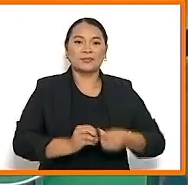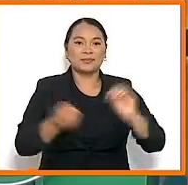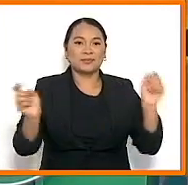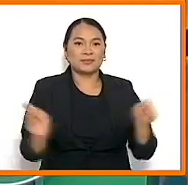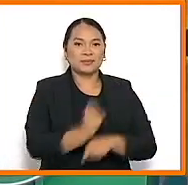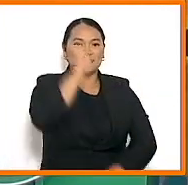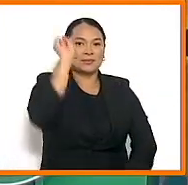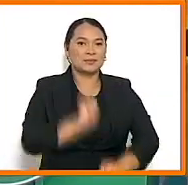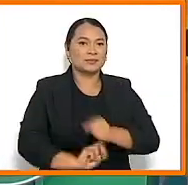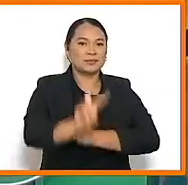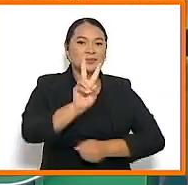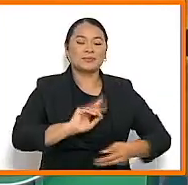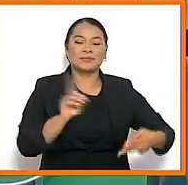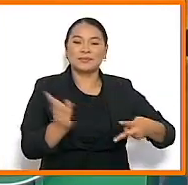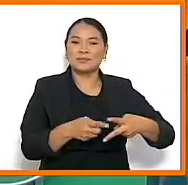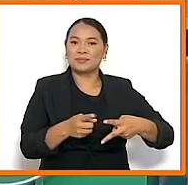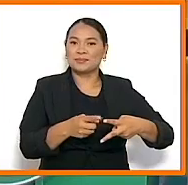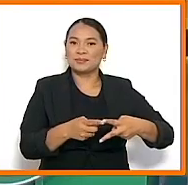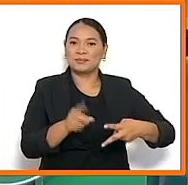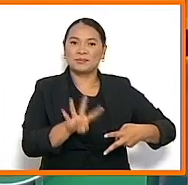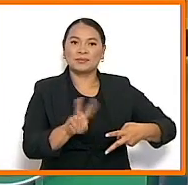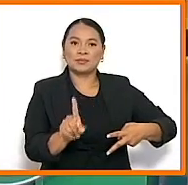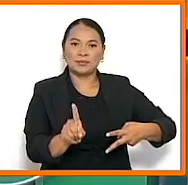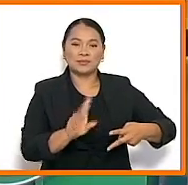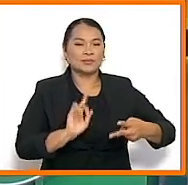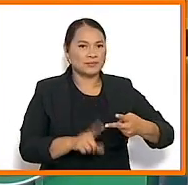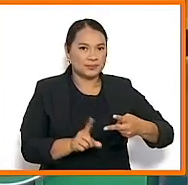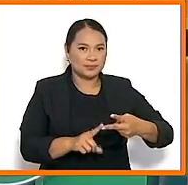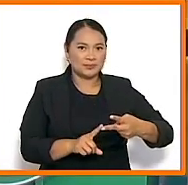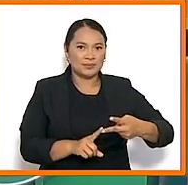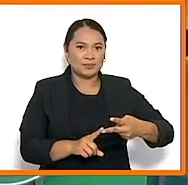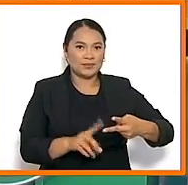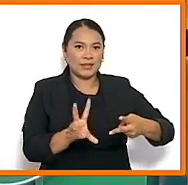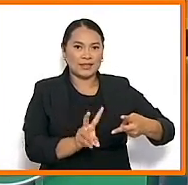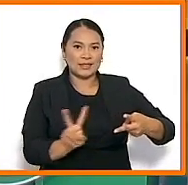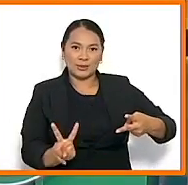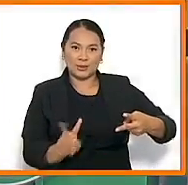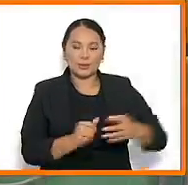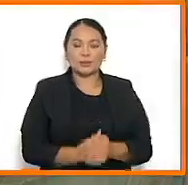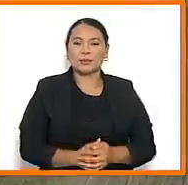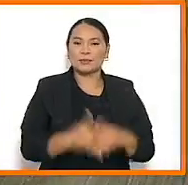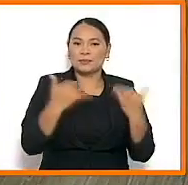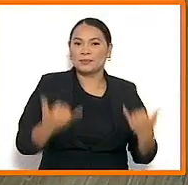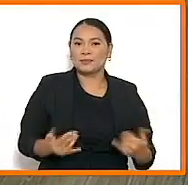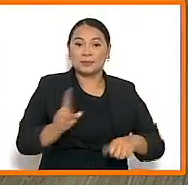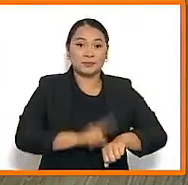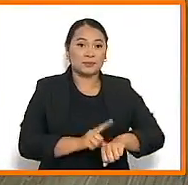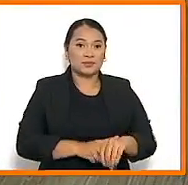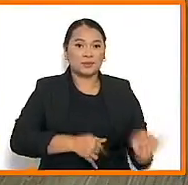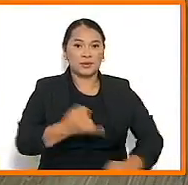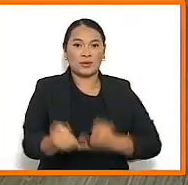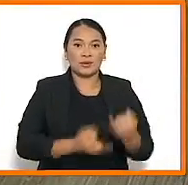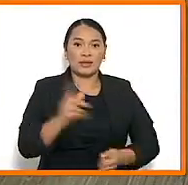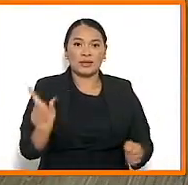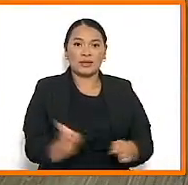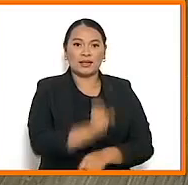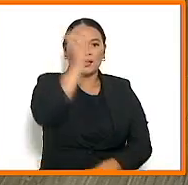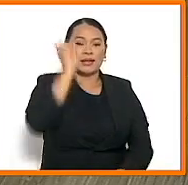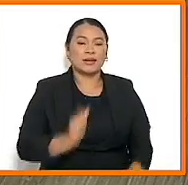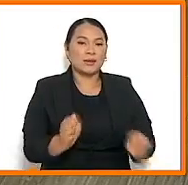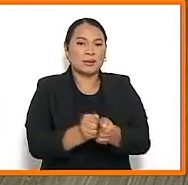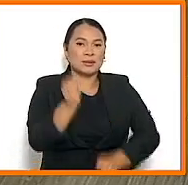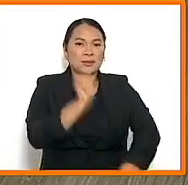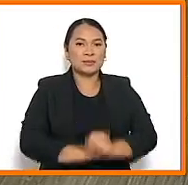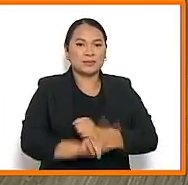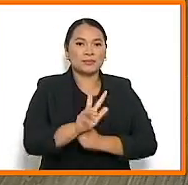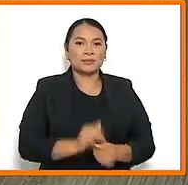en premiados. Posición 1, 41. Posición 2, 72. Ahora es momento de pegar y ganar con Pega 3 al otro lado